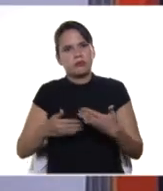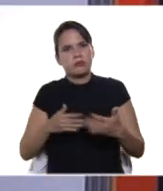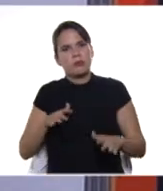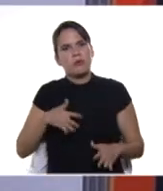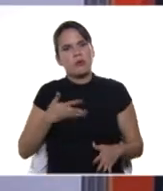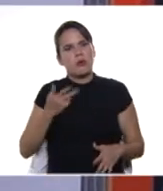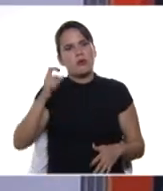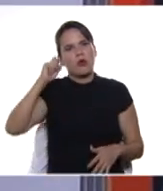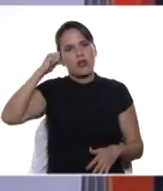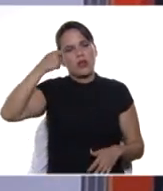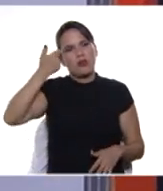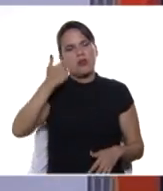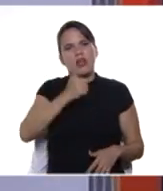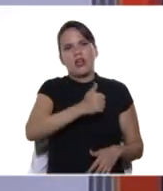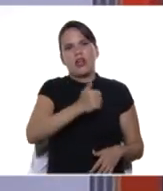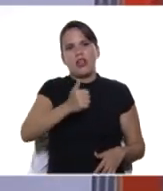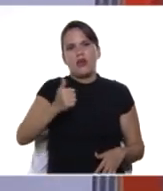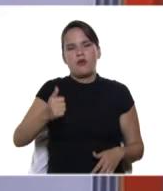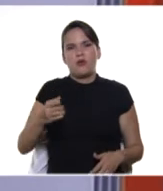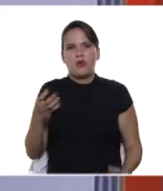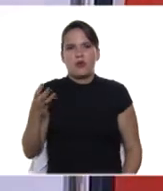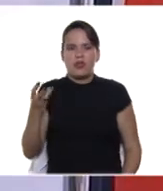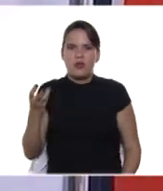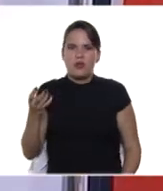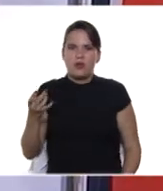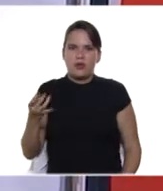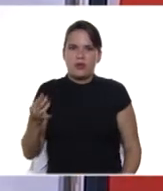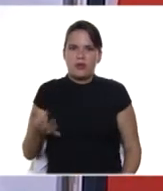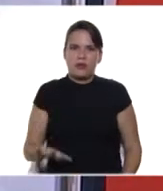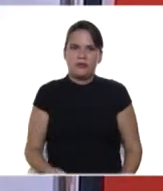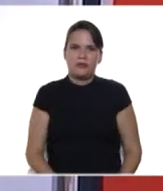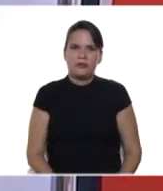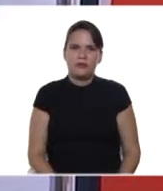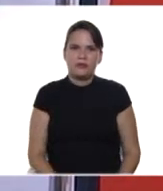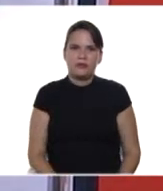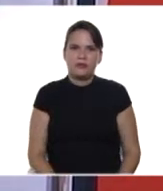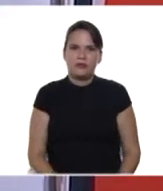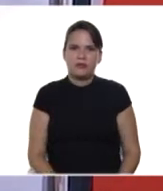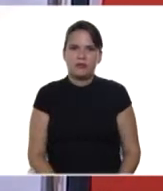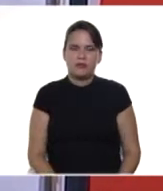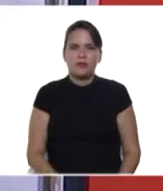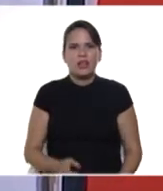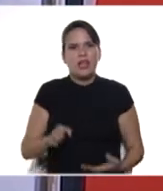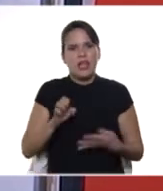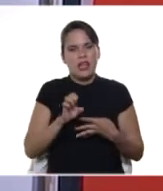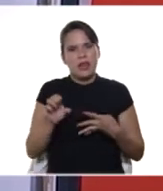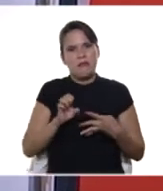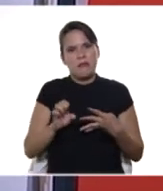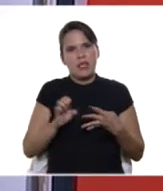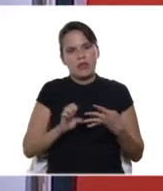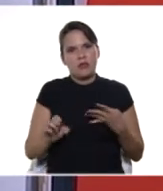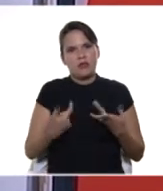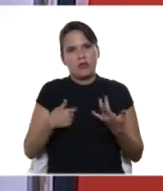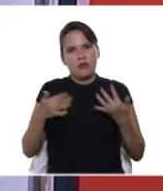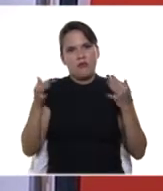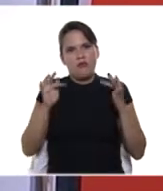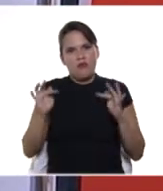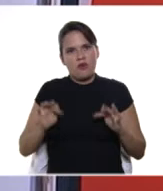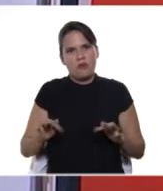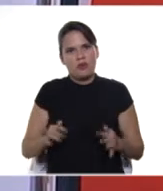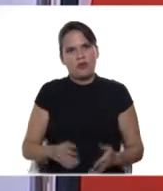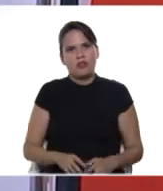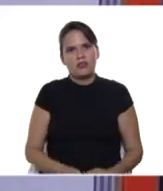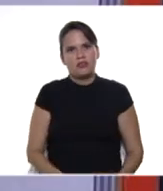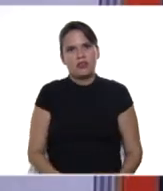recordar cada uno de los que son los elementos que conforman